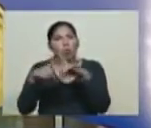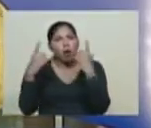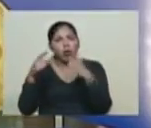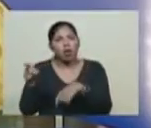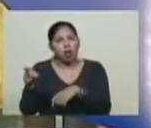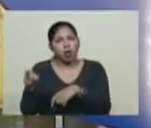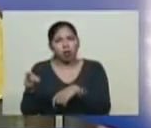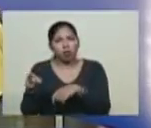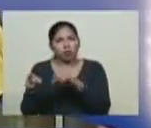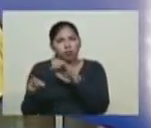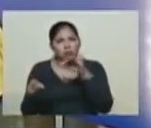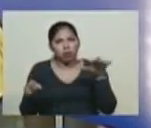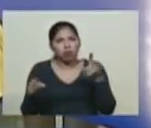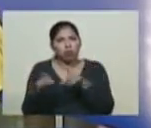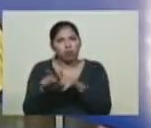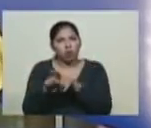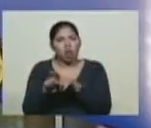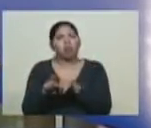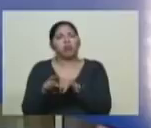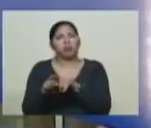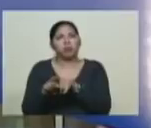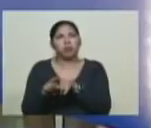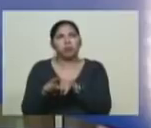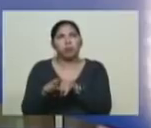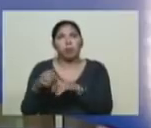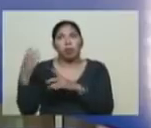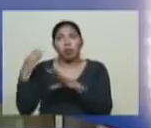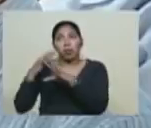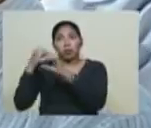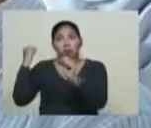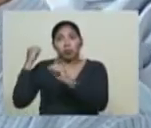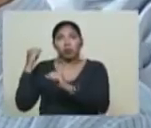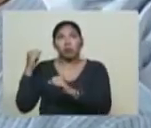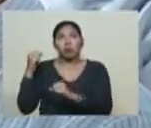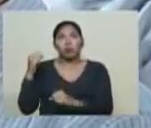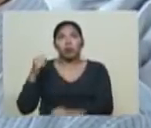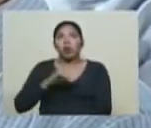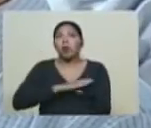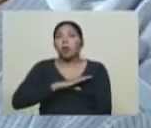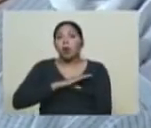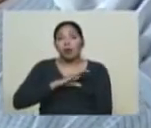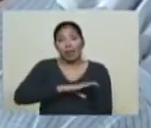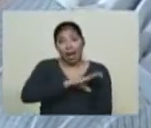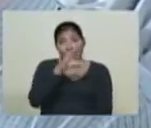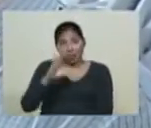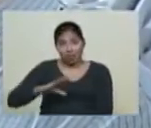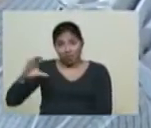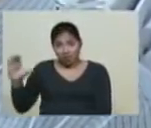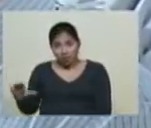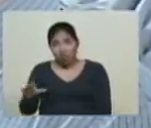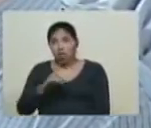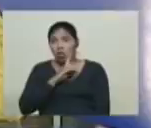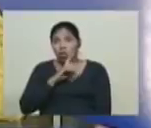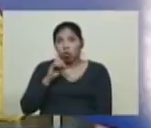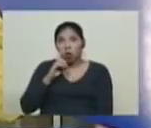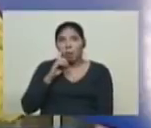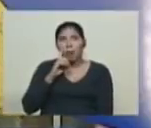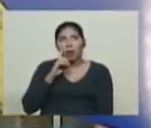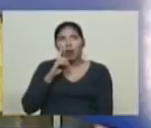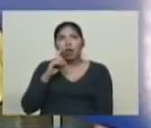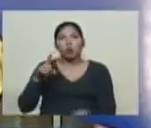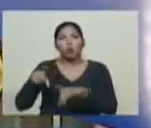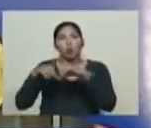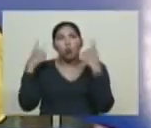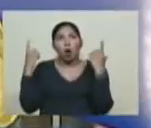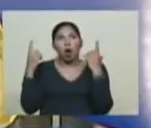embajador que nos decía que había muchos nombres del Caribe. Guaira es